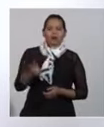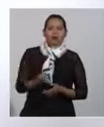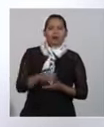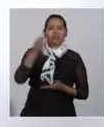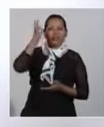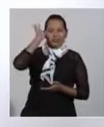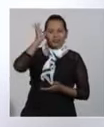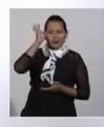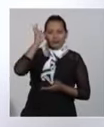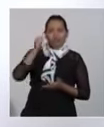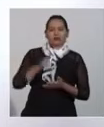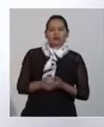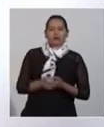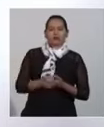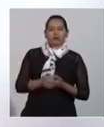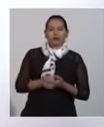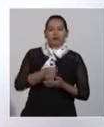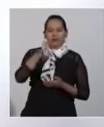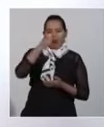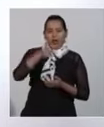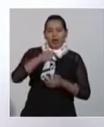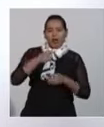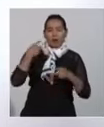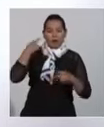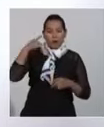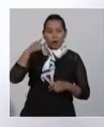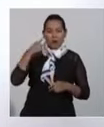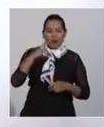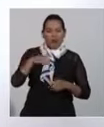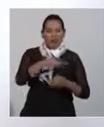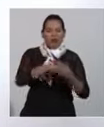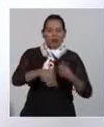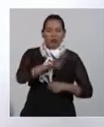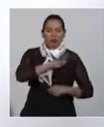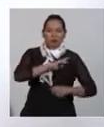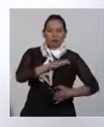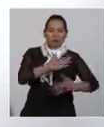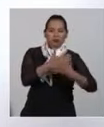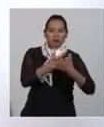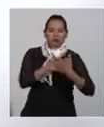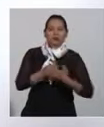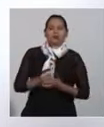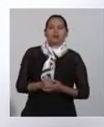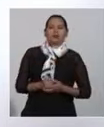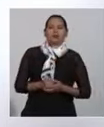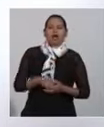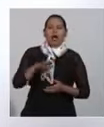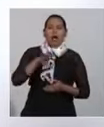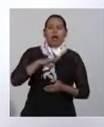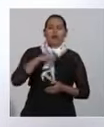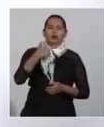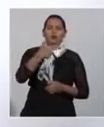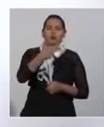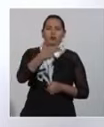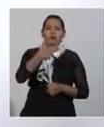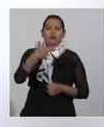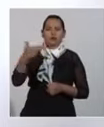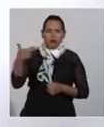en casos que, por cierto, la gente ni está enterada, ¿eh? Hay hospitales que tienen subrogadas hasta las